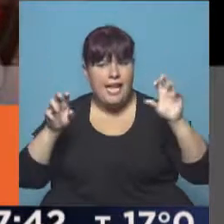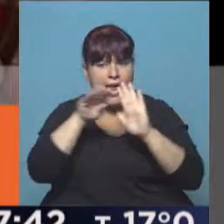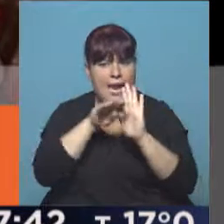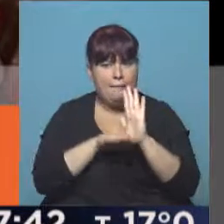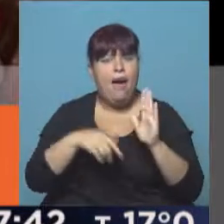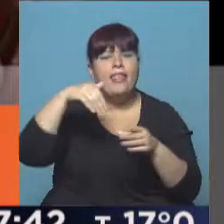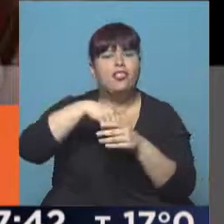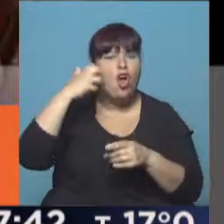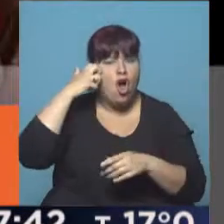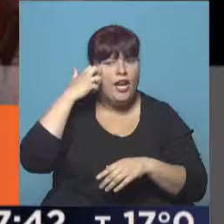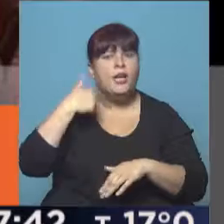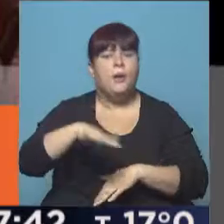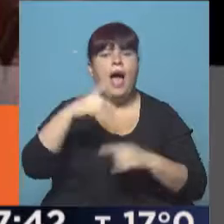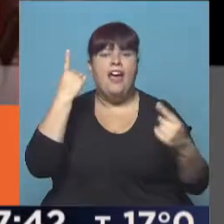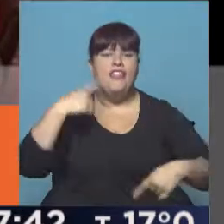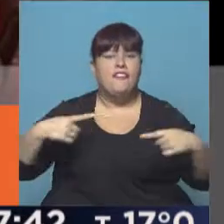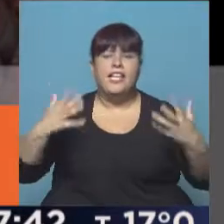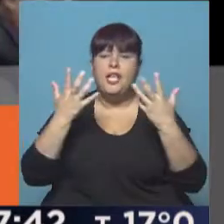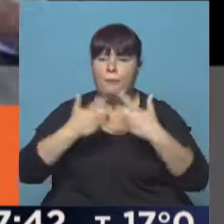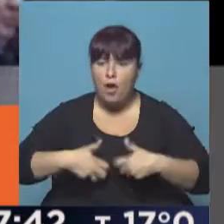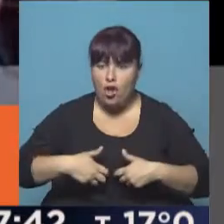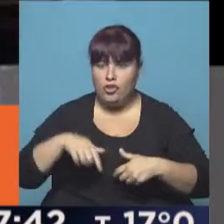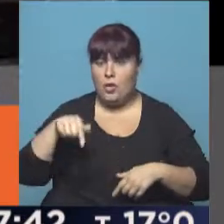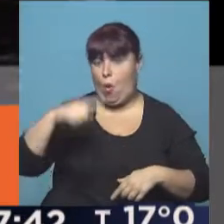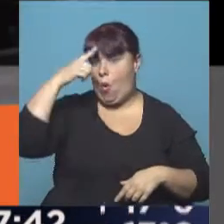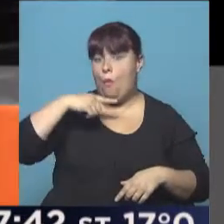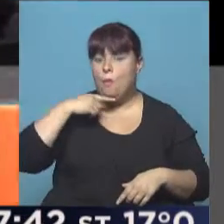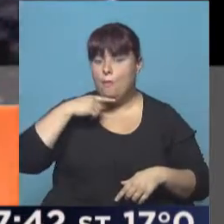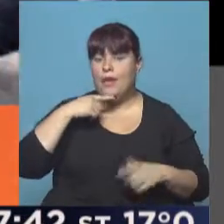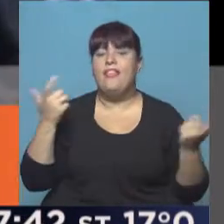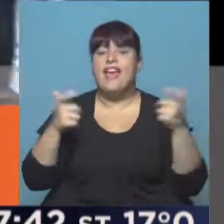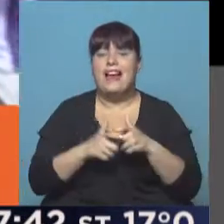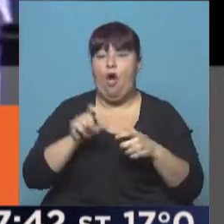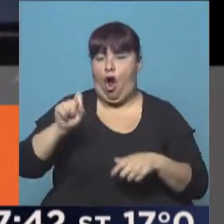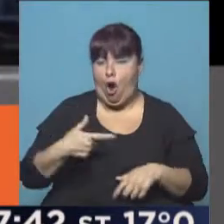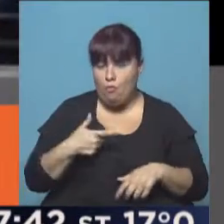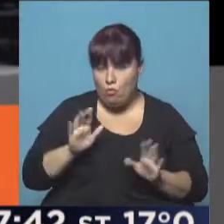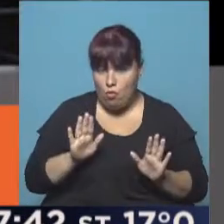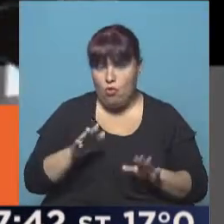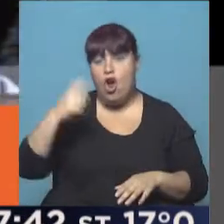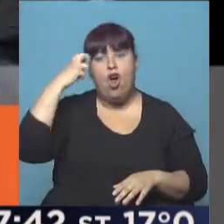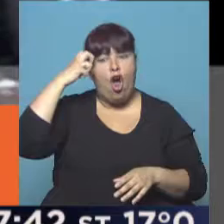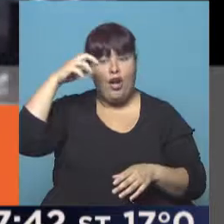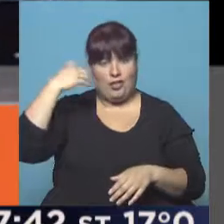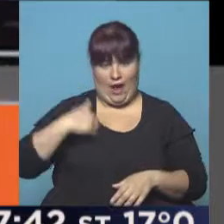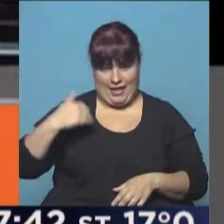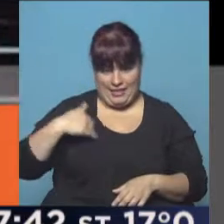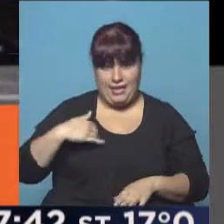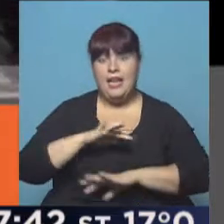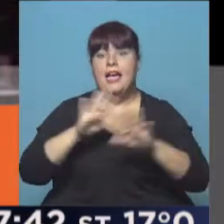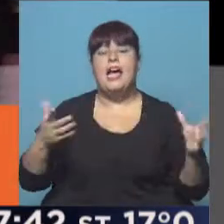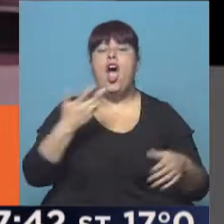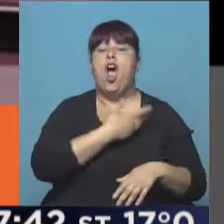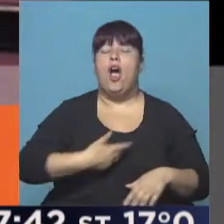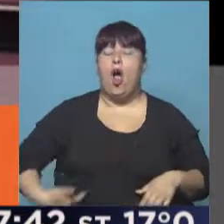del congreso va a avanzar con diferentes proyectos en este último mes de sesiones ordinarias del congreso argentino ya el poder